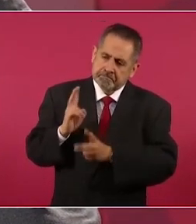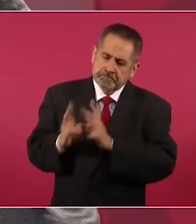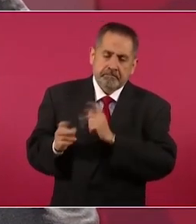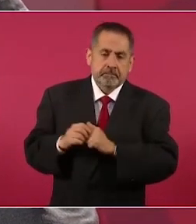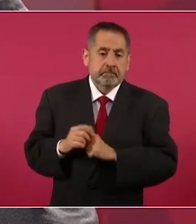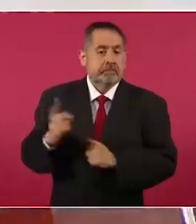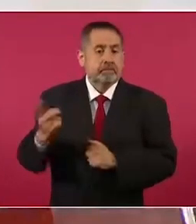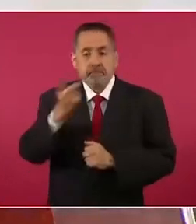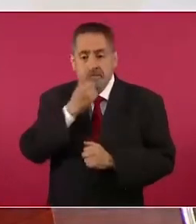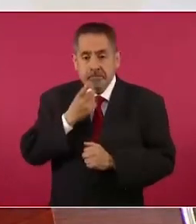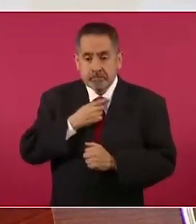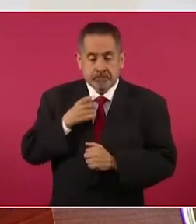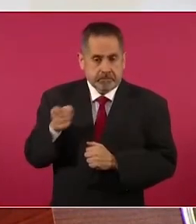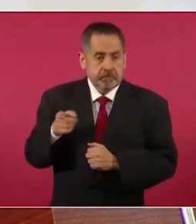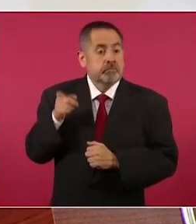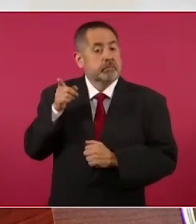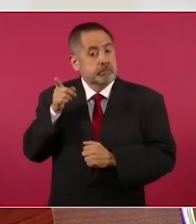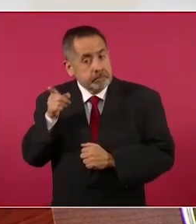y me dijo que vio a